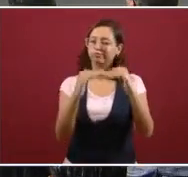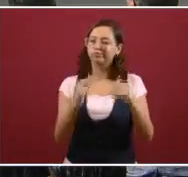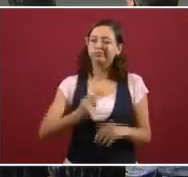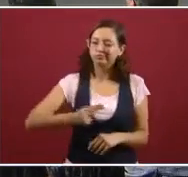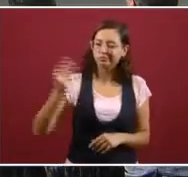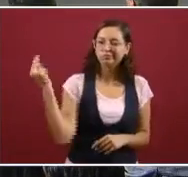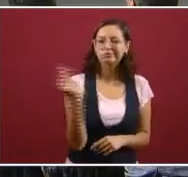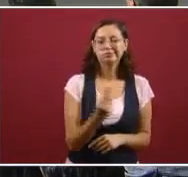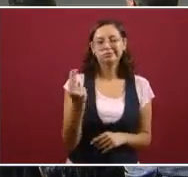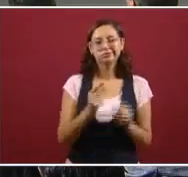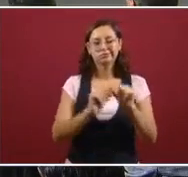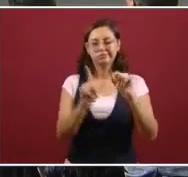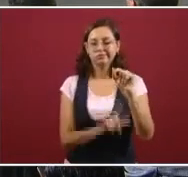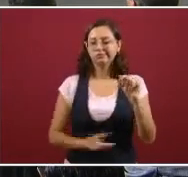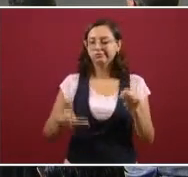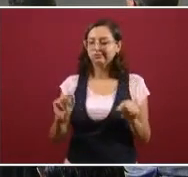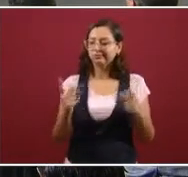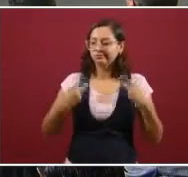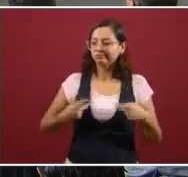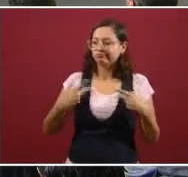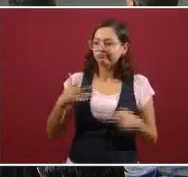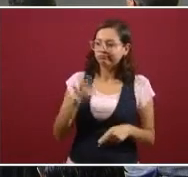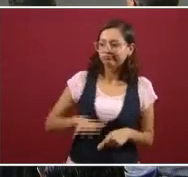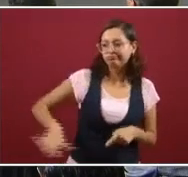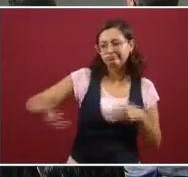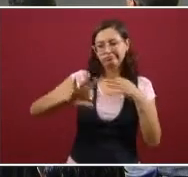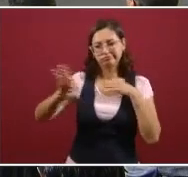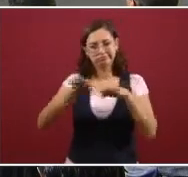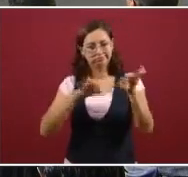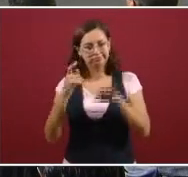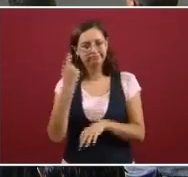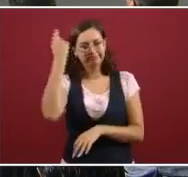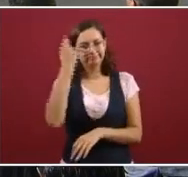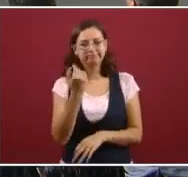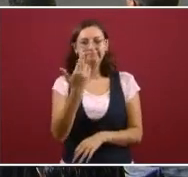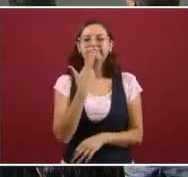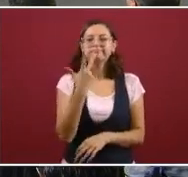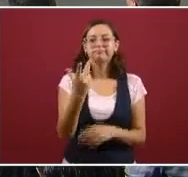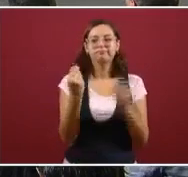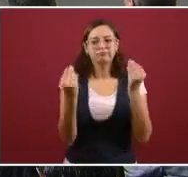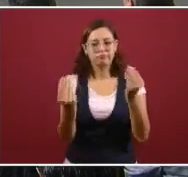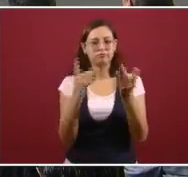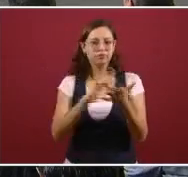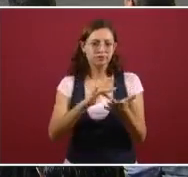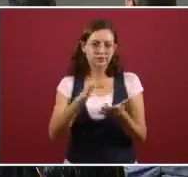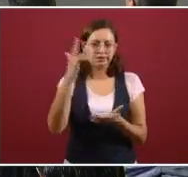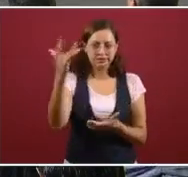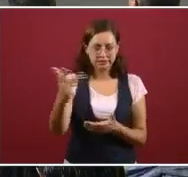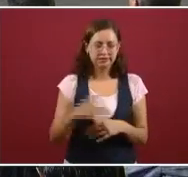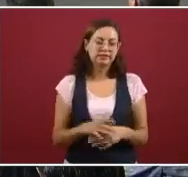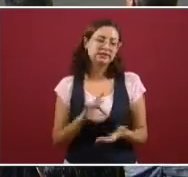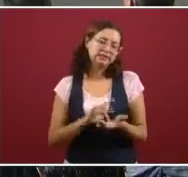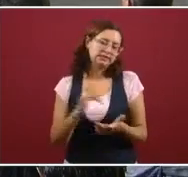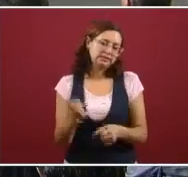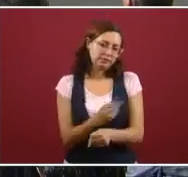los trabajadores de nuestro país contar con mejores pensiones. Muchas gracias y gracias por la oportunidad, señor.